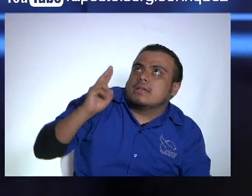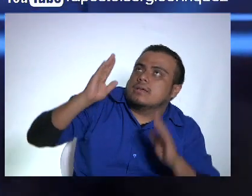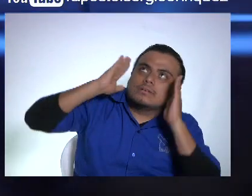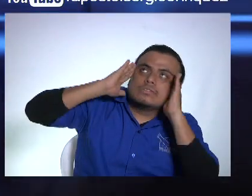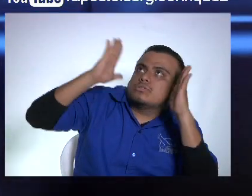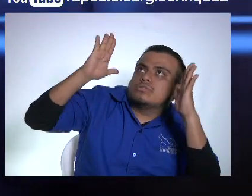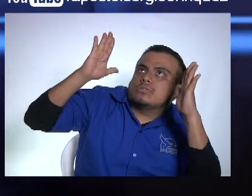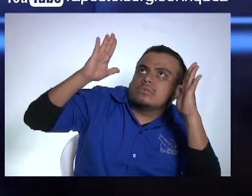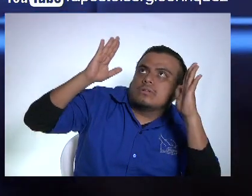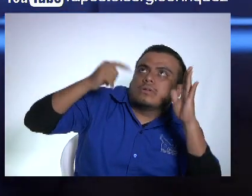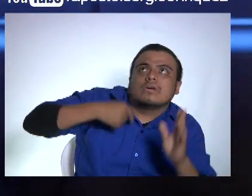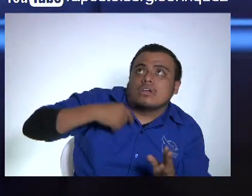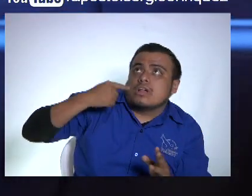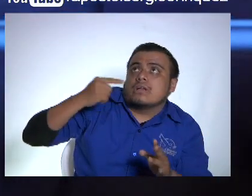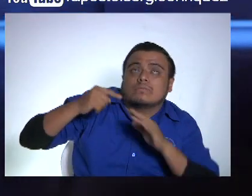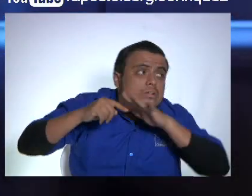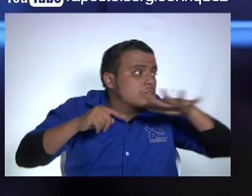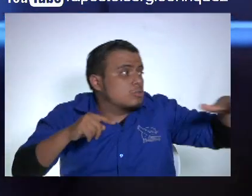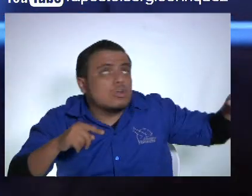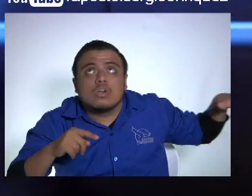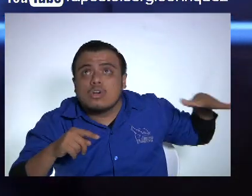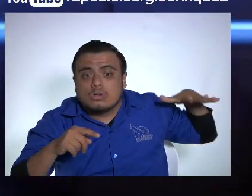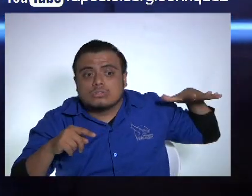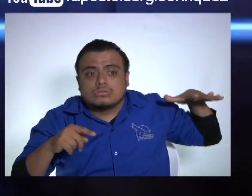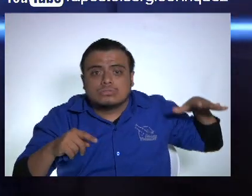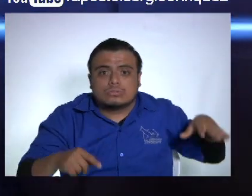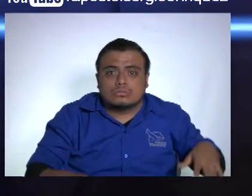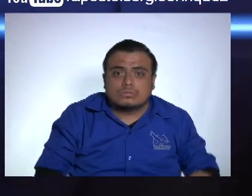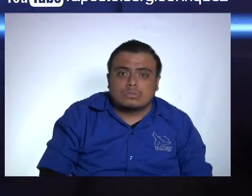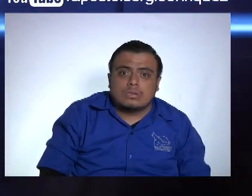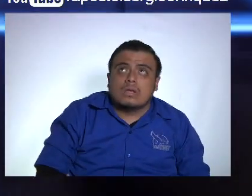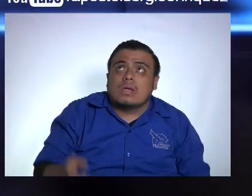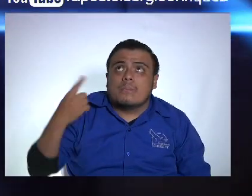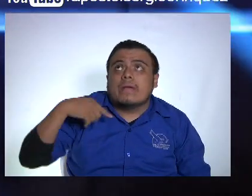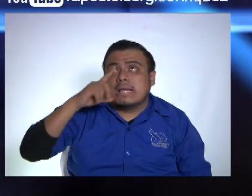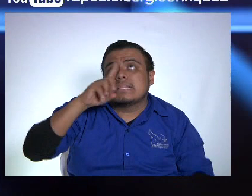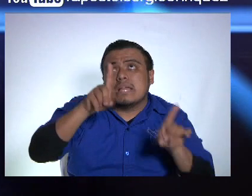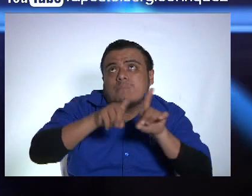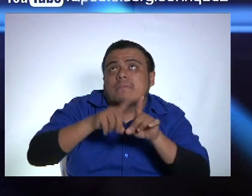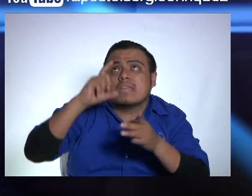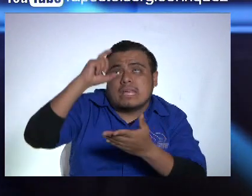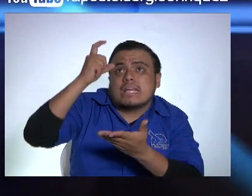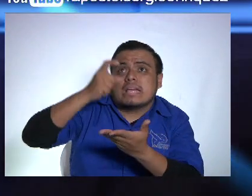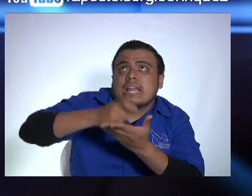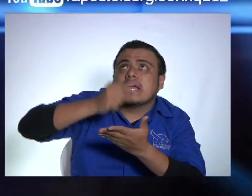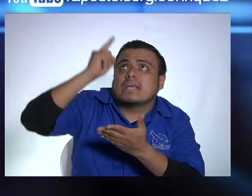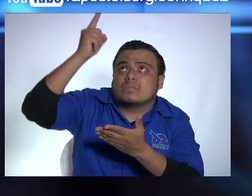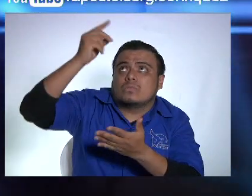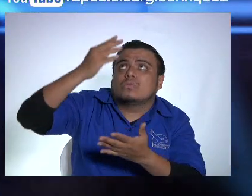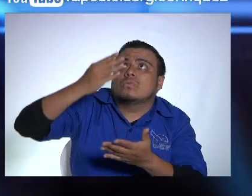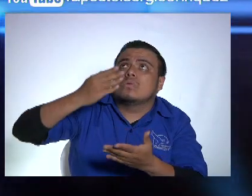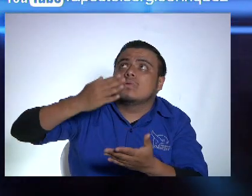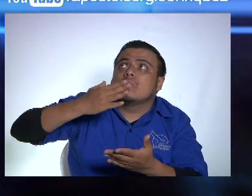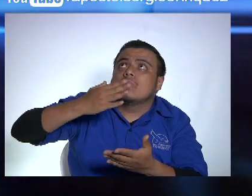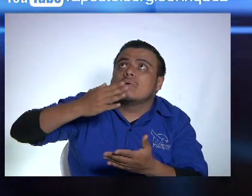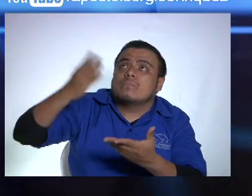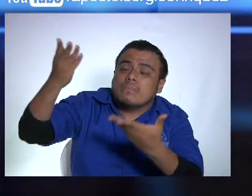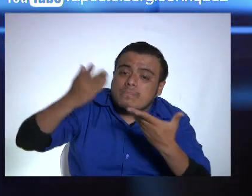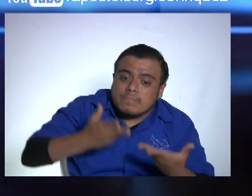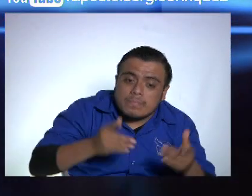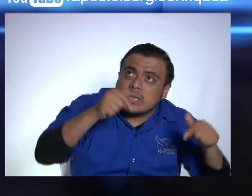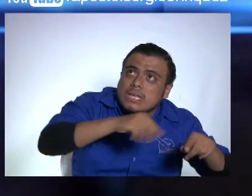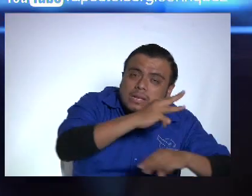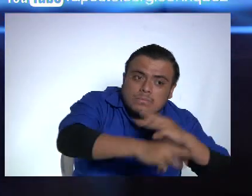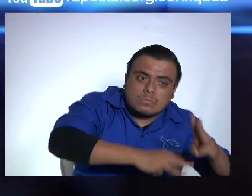de la multitud que está alrededor, para que crean que tú me has enviado. Juan